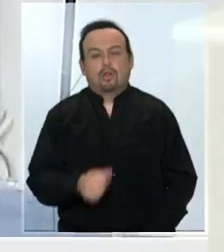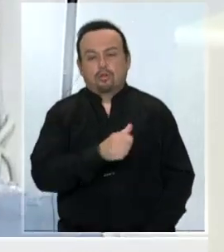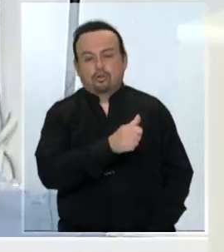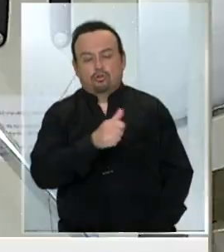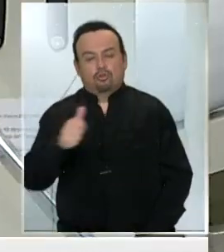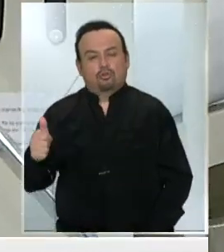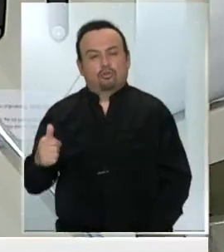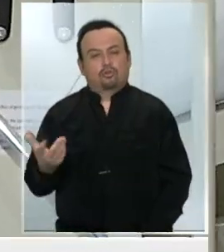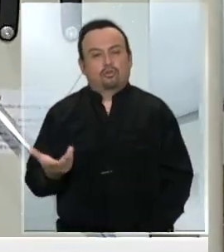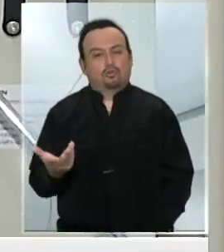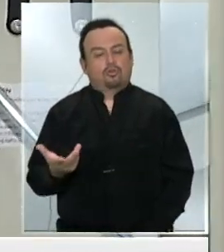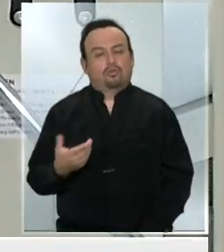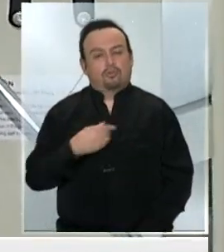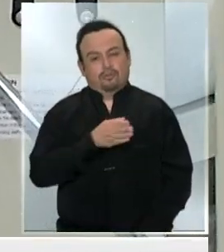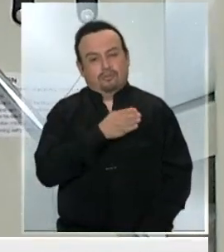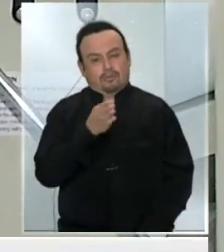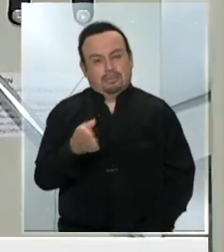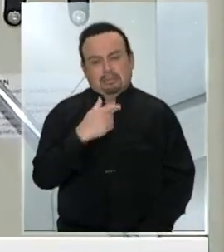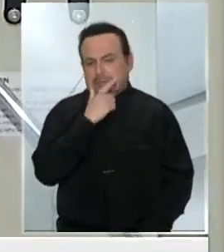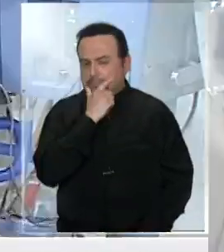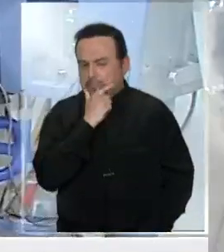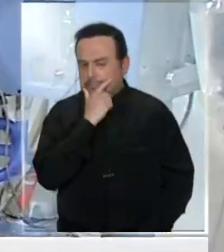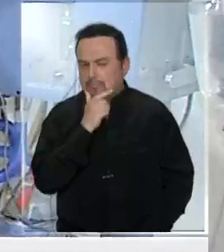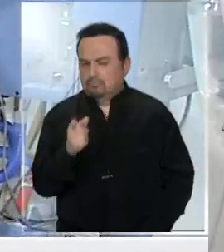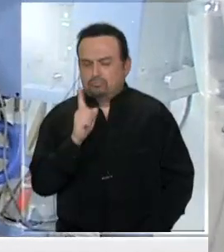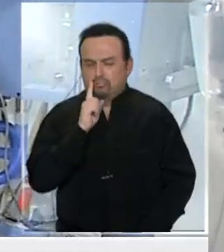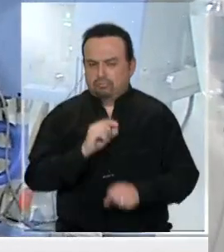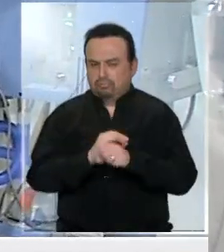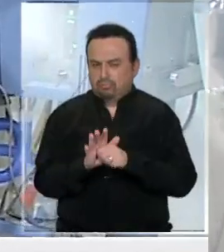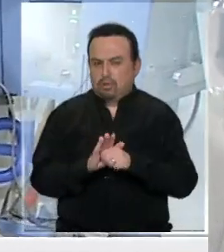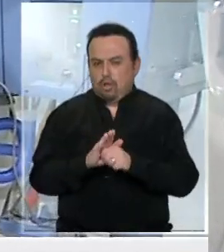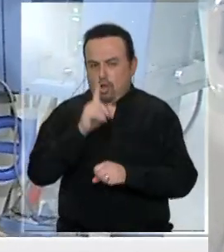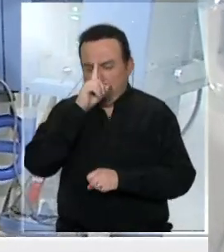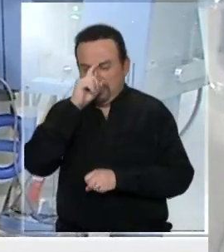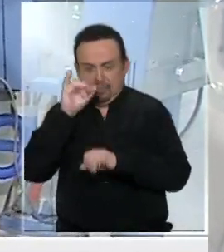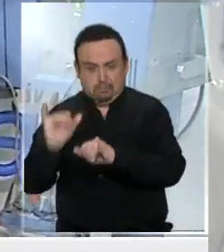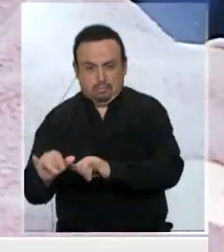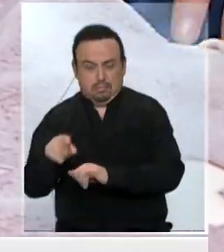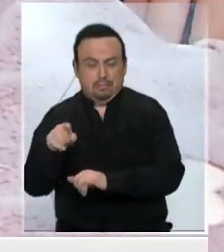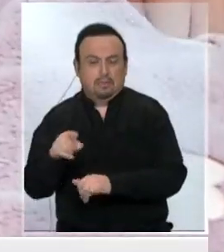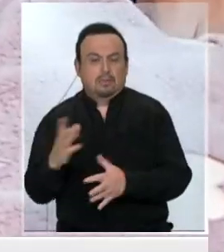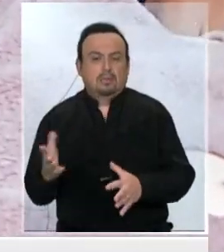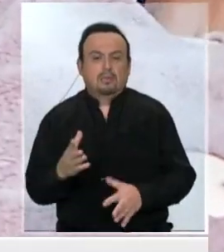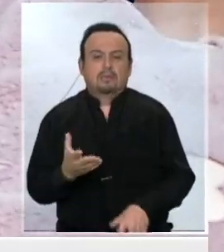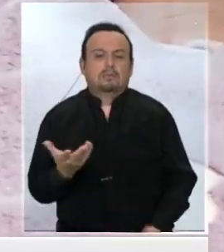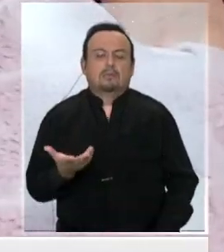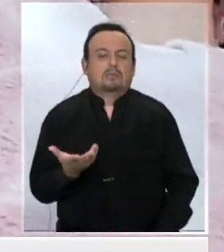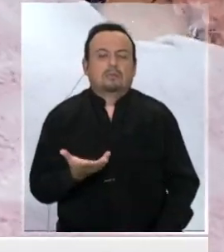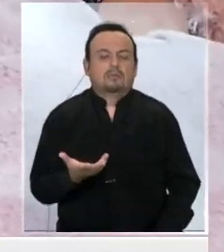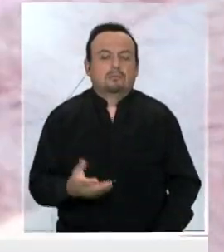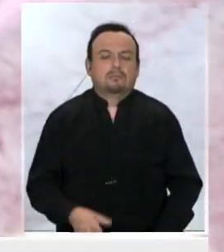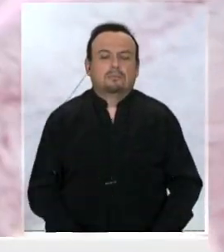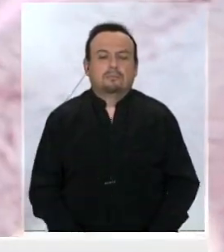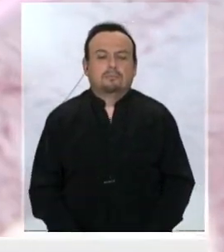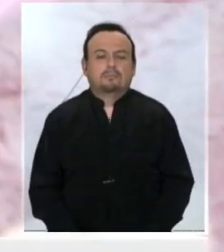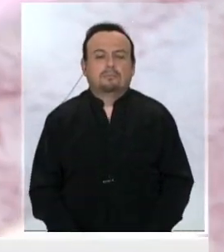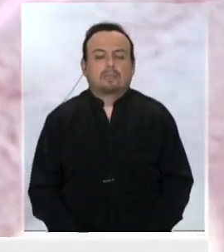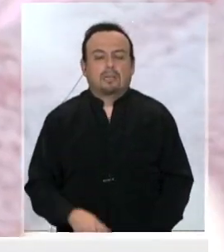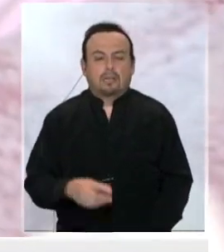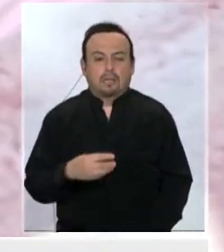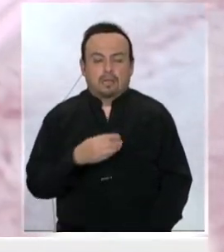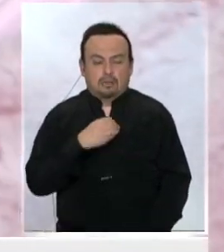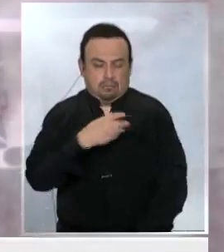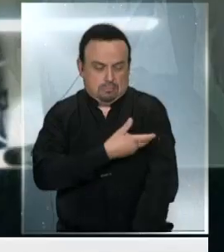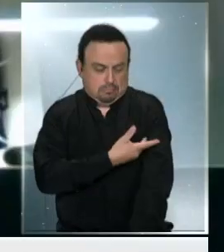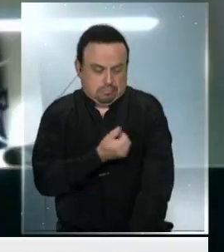pacientes habitualmente que con sospecha de coronavirus o que caen hospitalizados, se le hace de todas maneras un examen para